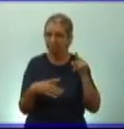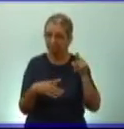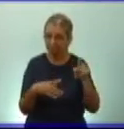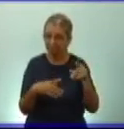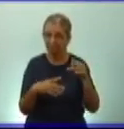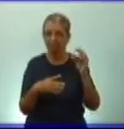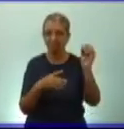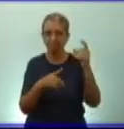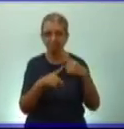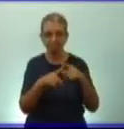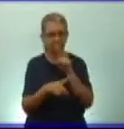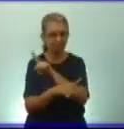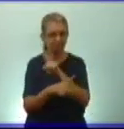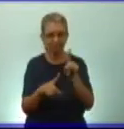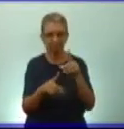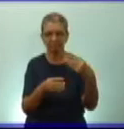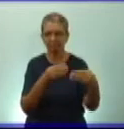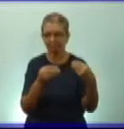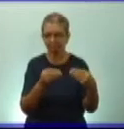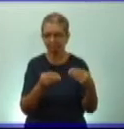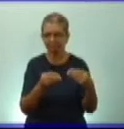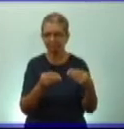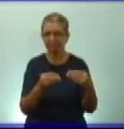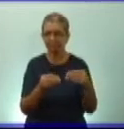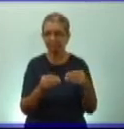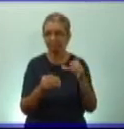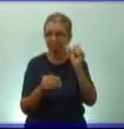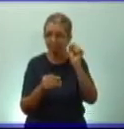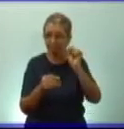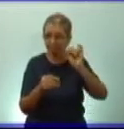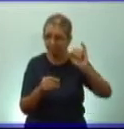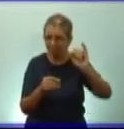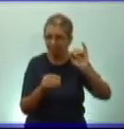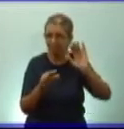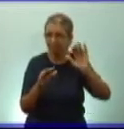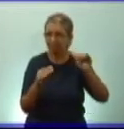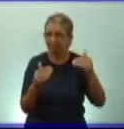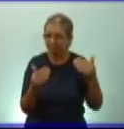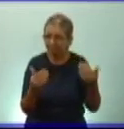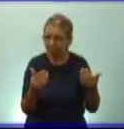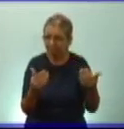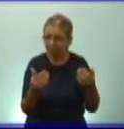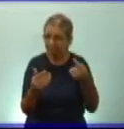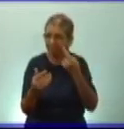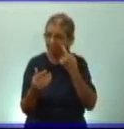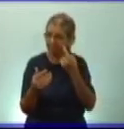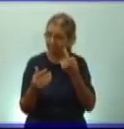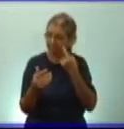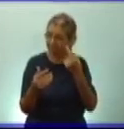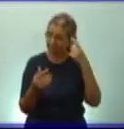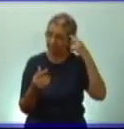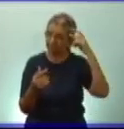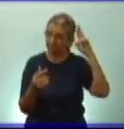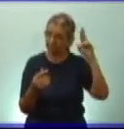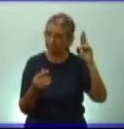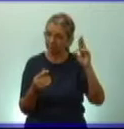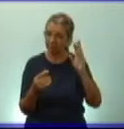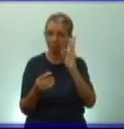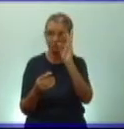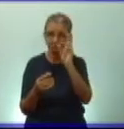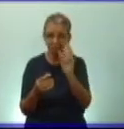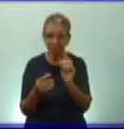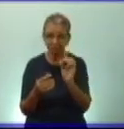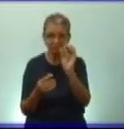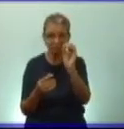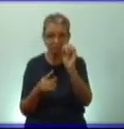óxido no metálico. Es la sustancia, recuerden que a la hora de nombrarlo tengo que tener en cuenta la cantidad de átomos